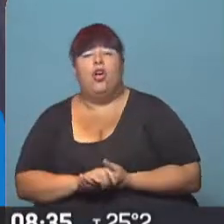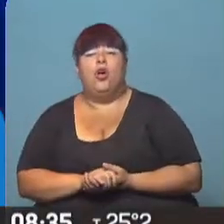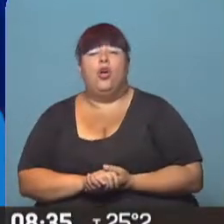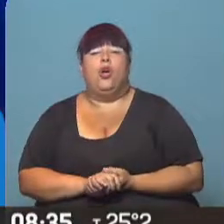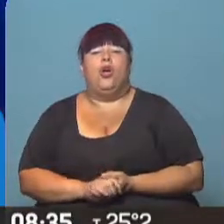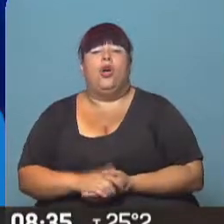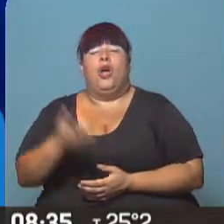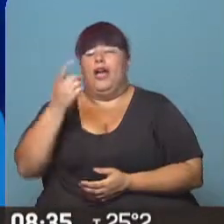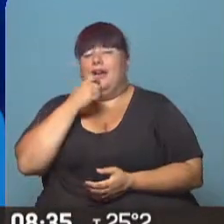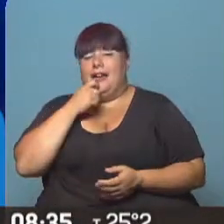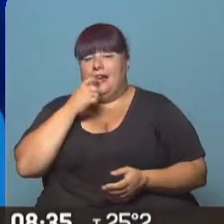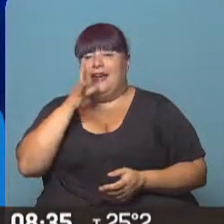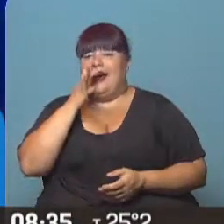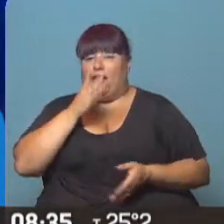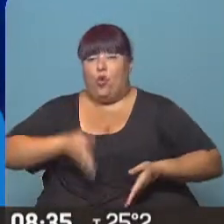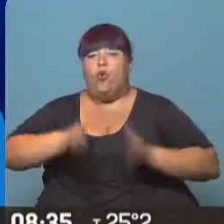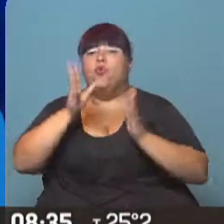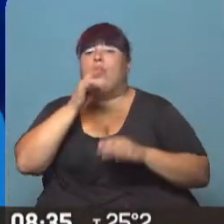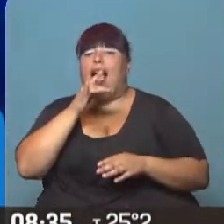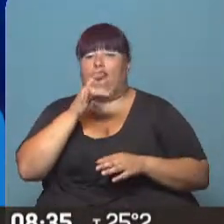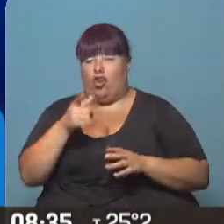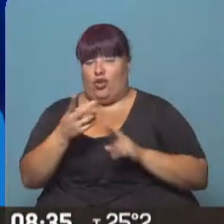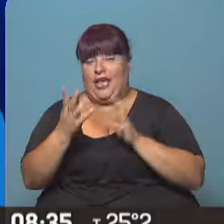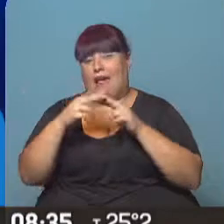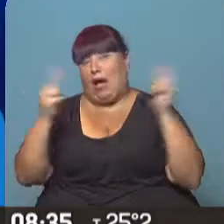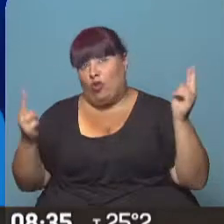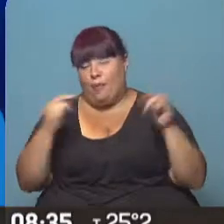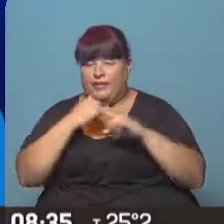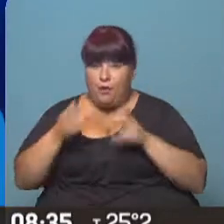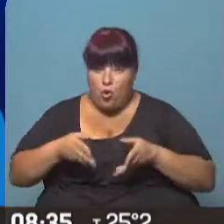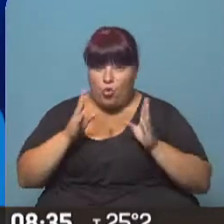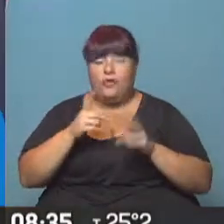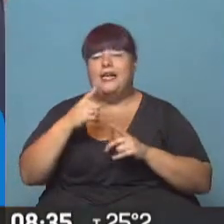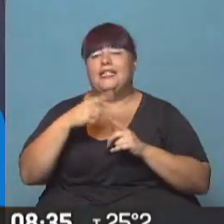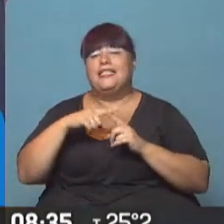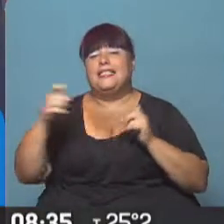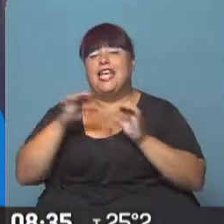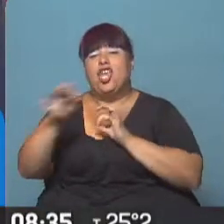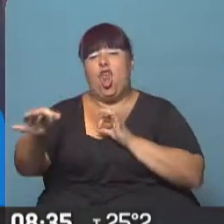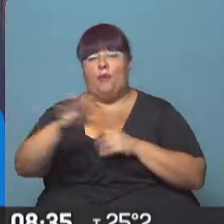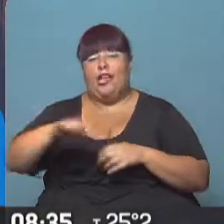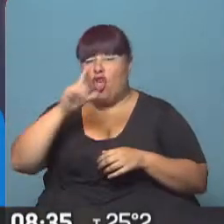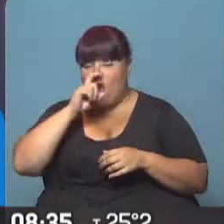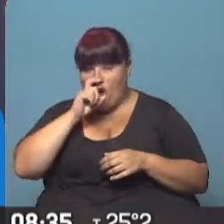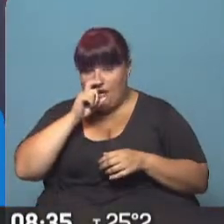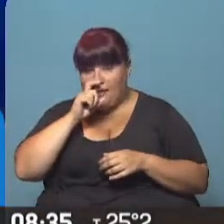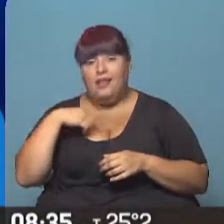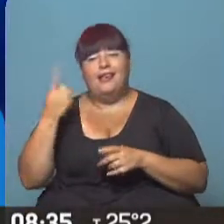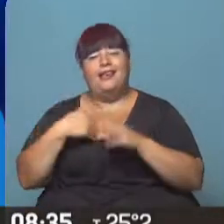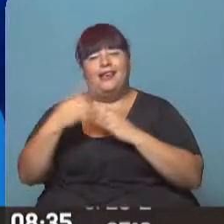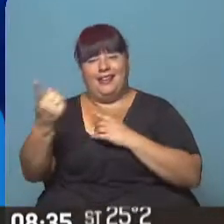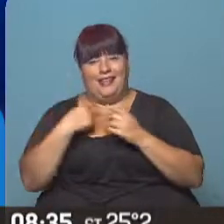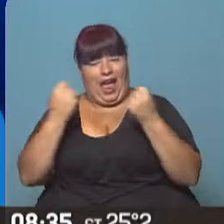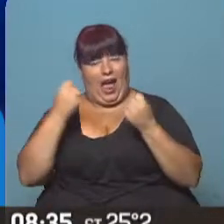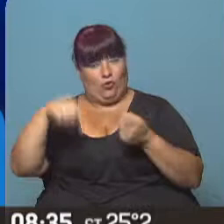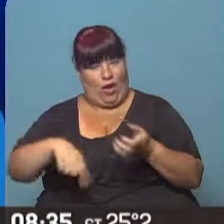Cuando tenemos la 14, que es autovía, que está solamente 100 kilómetros entre el territorio correntino, que es el que hacemos cuando venimos